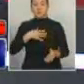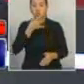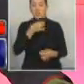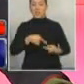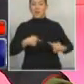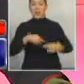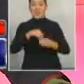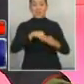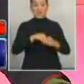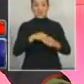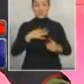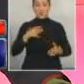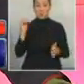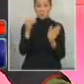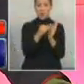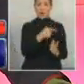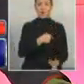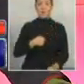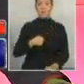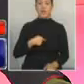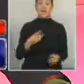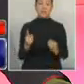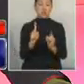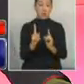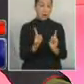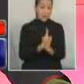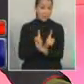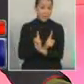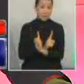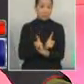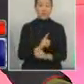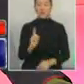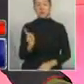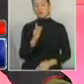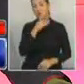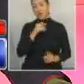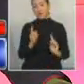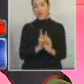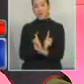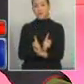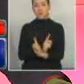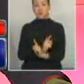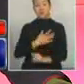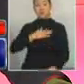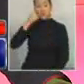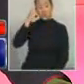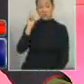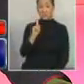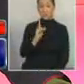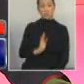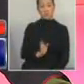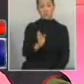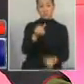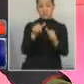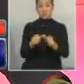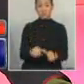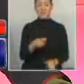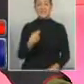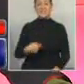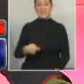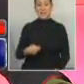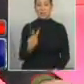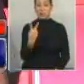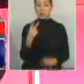debate, evidentemente no ha cambiado. Y sobre todo lo que no ha cambiado, y yo creo que no va a cambiar tampoco en el Senado, son dos